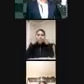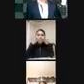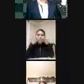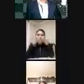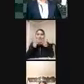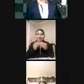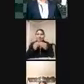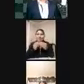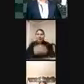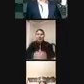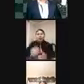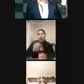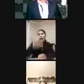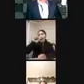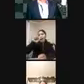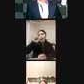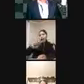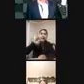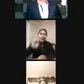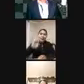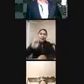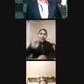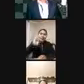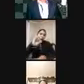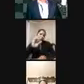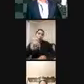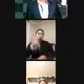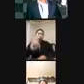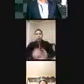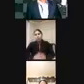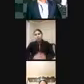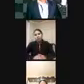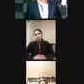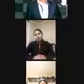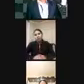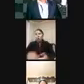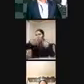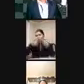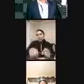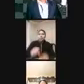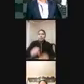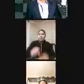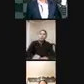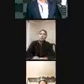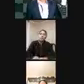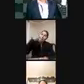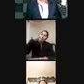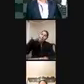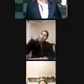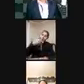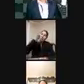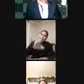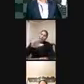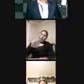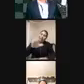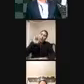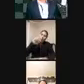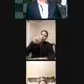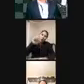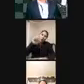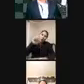A, para que se acostumbre a decir pelota, o cualquier otra palabra. Ahora, si es que usted siente que no puede hablar bien usted como